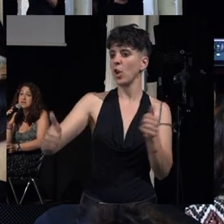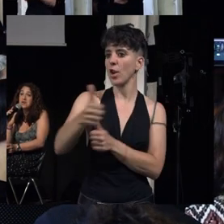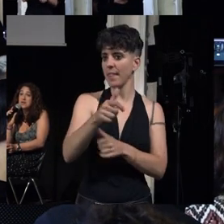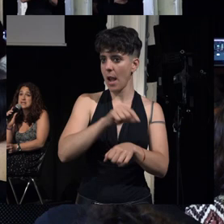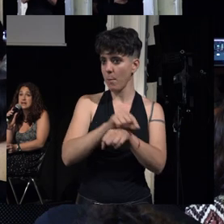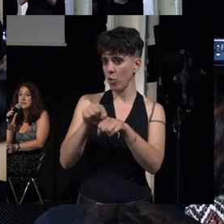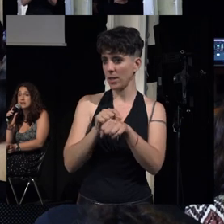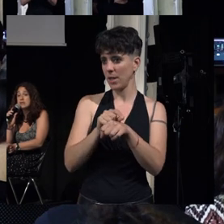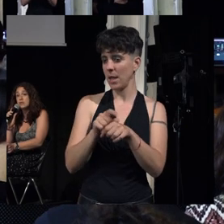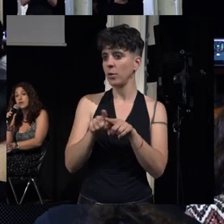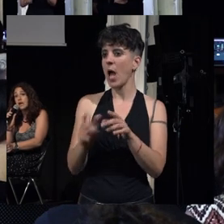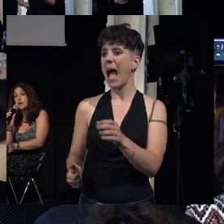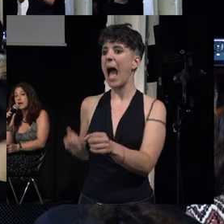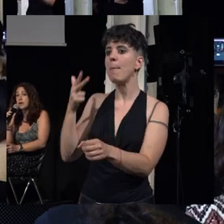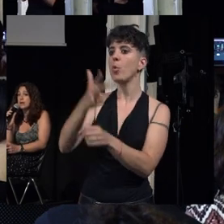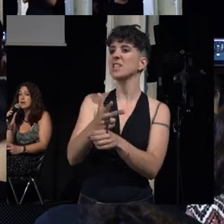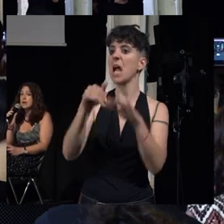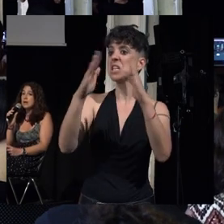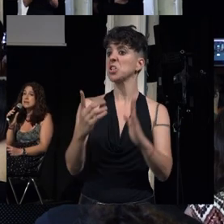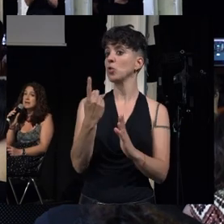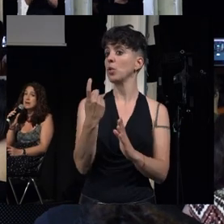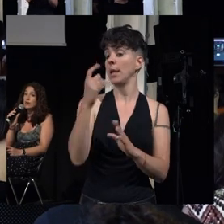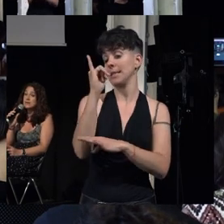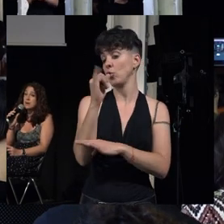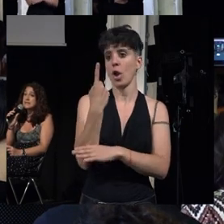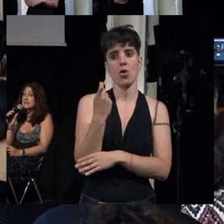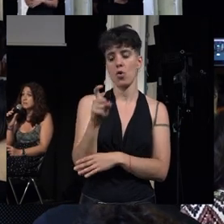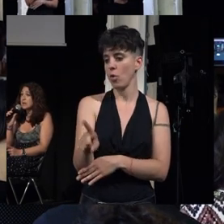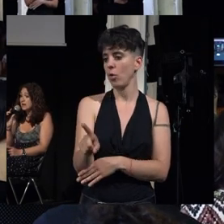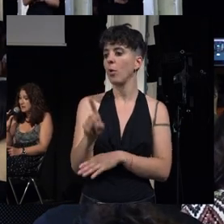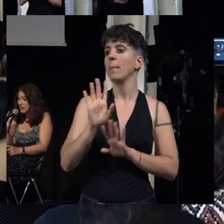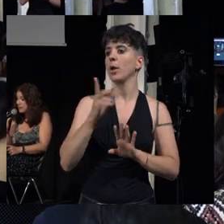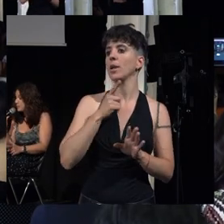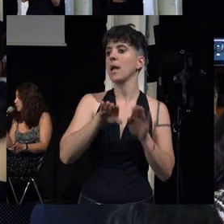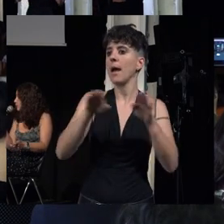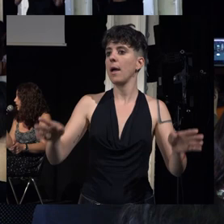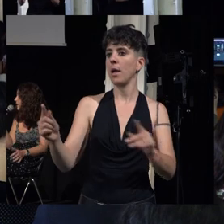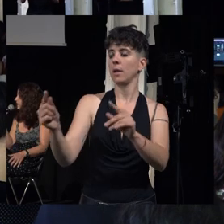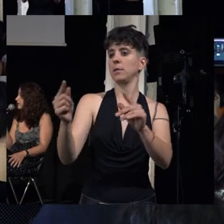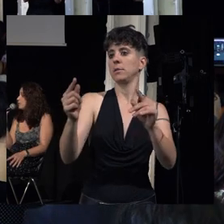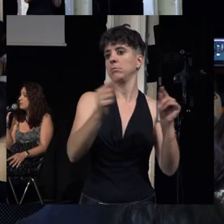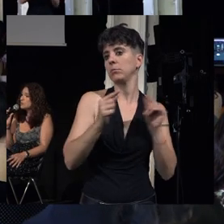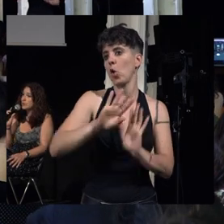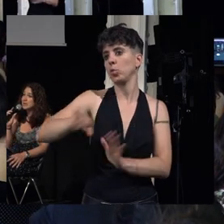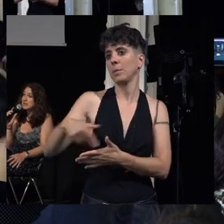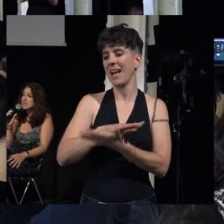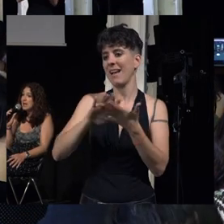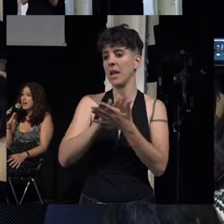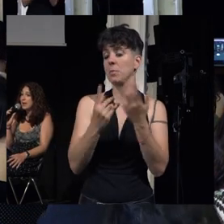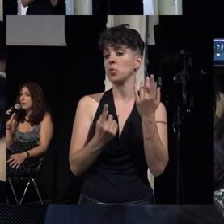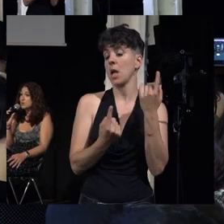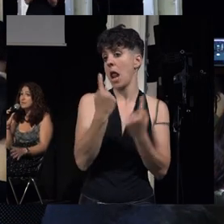una apuesta no necessàriament institucional, aunque en esta última mesa también hablaremos y alguno de los